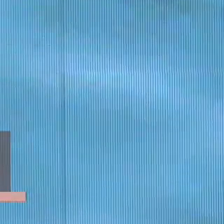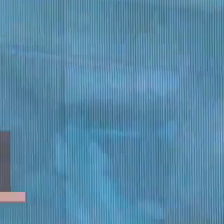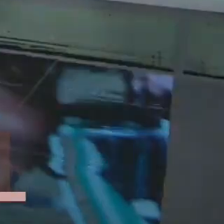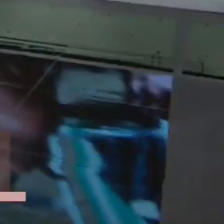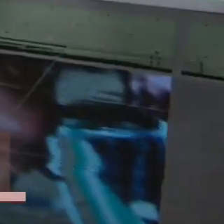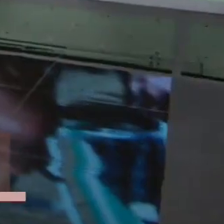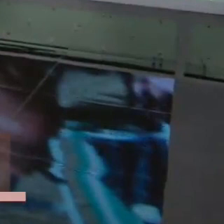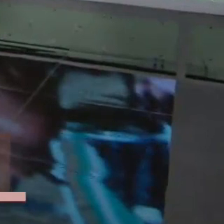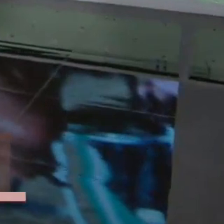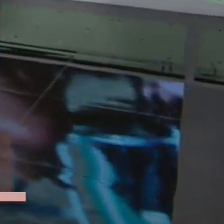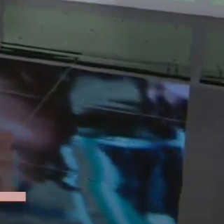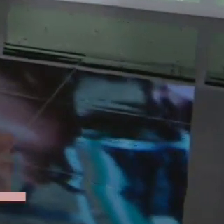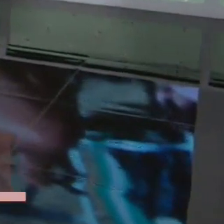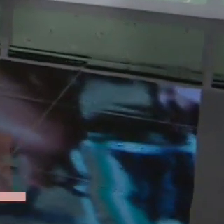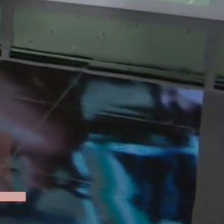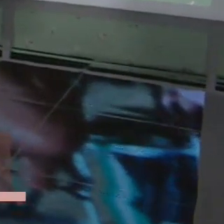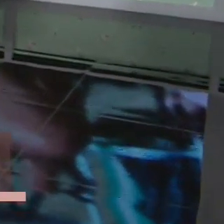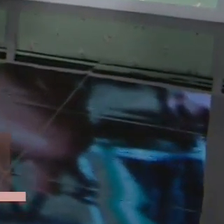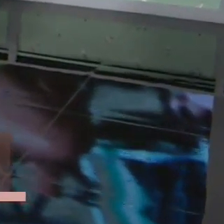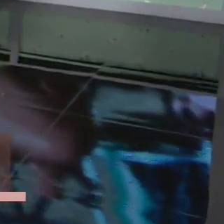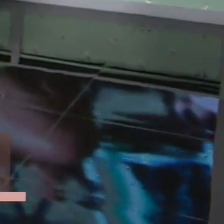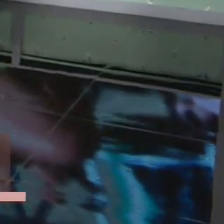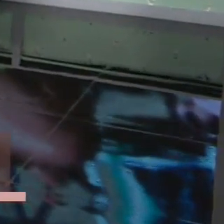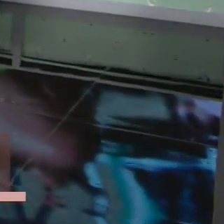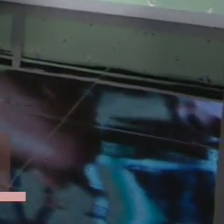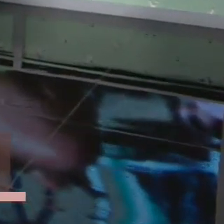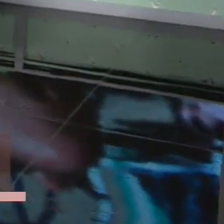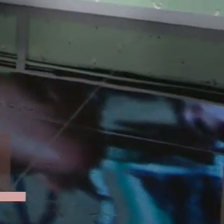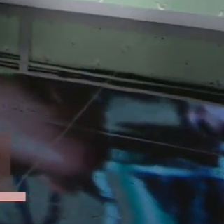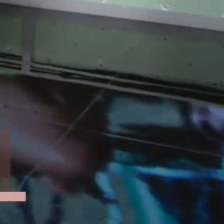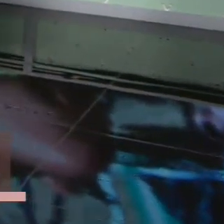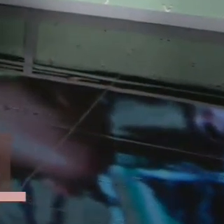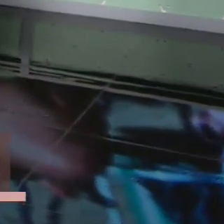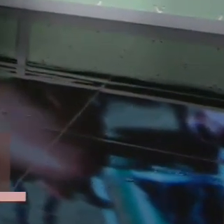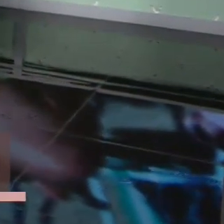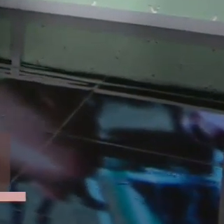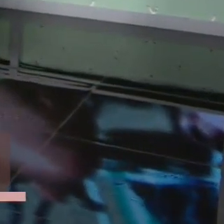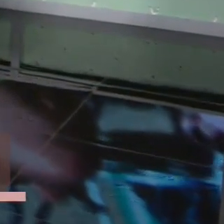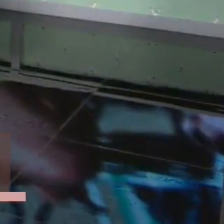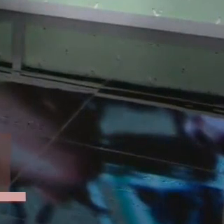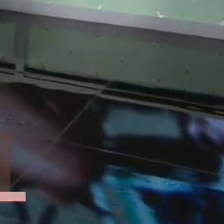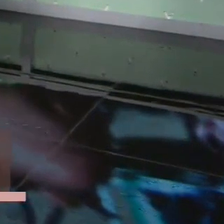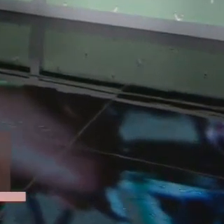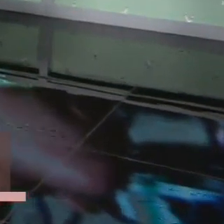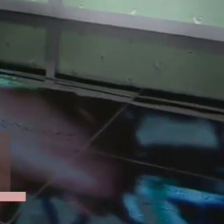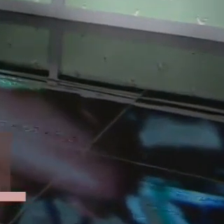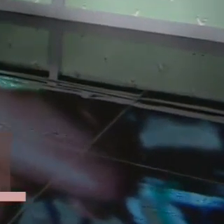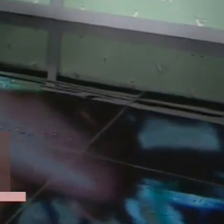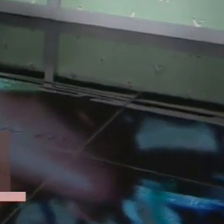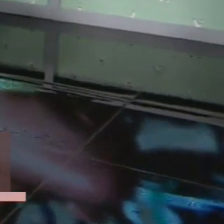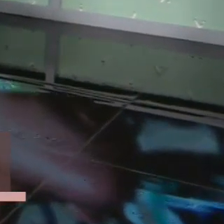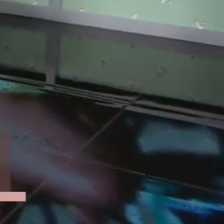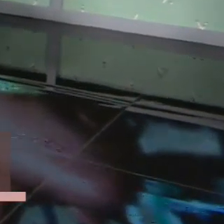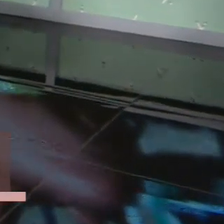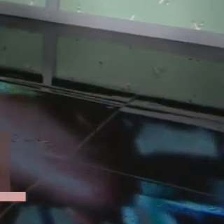agua, bueno, la sombrilla, es difícil mantenerlos abajo. Sí, claro. Bueno, entonces no queda otra que escapar de la playa